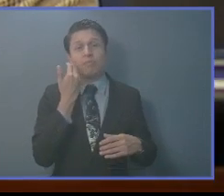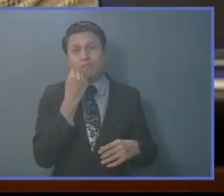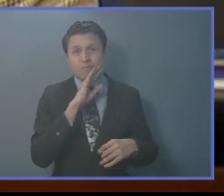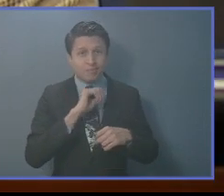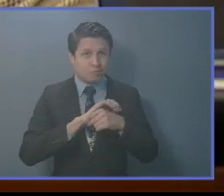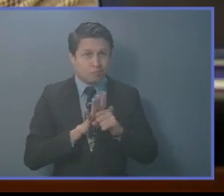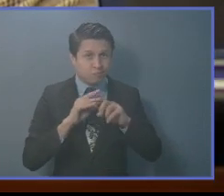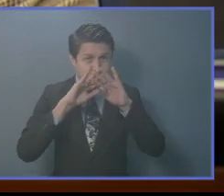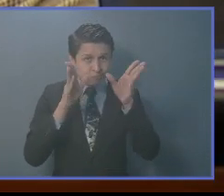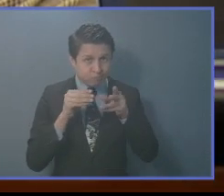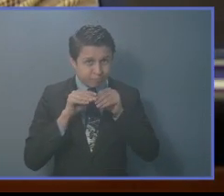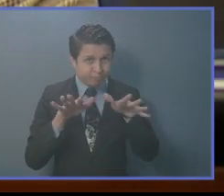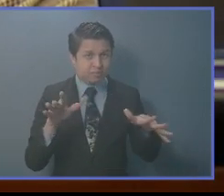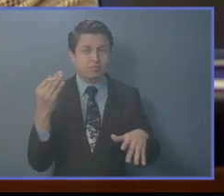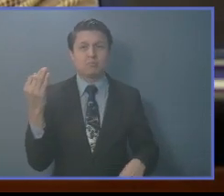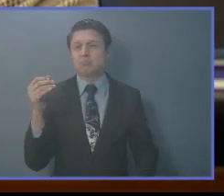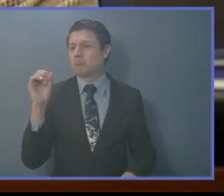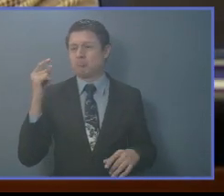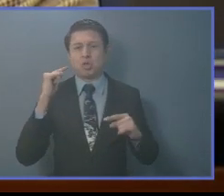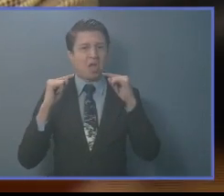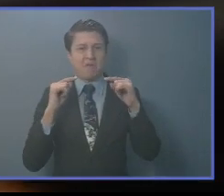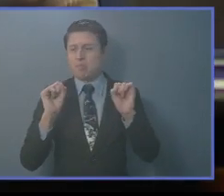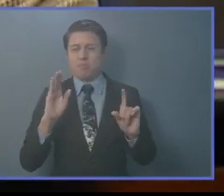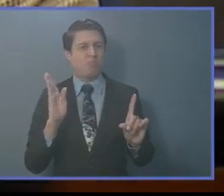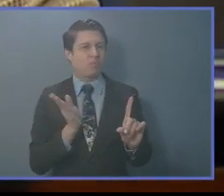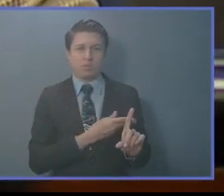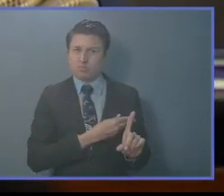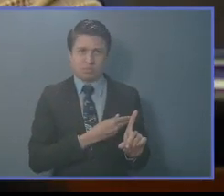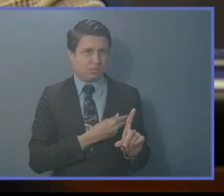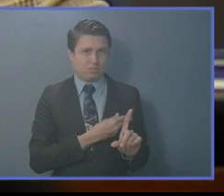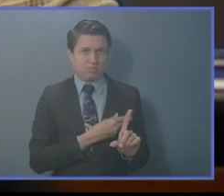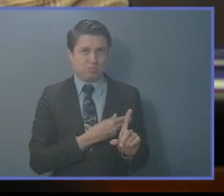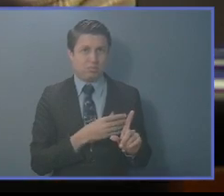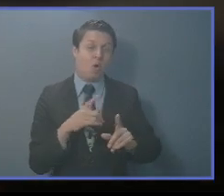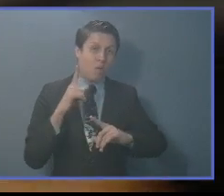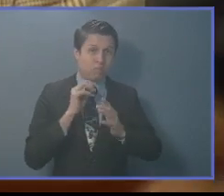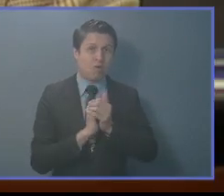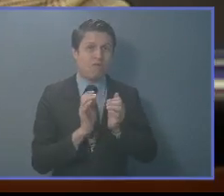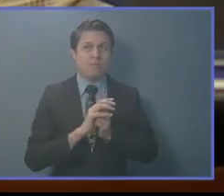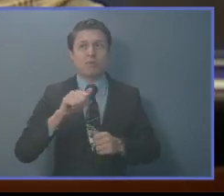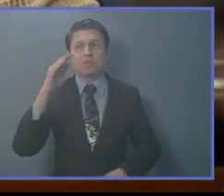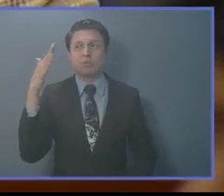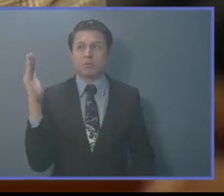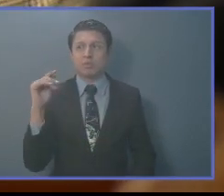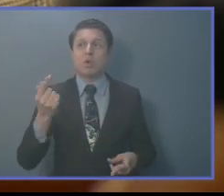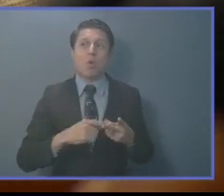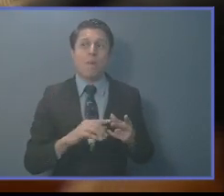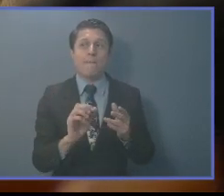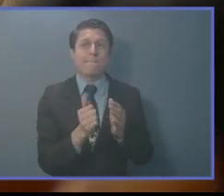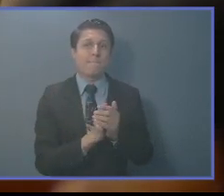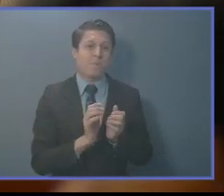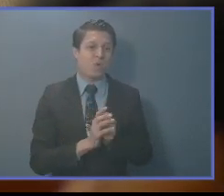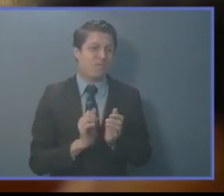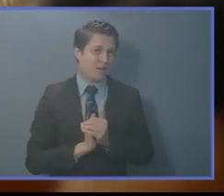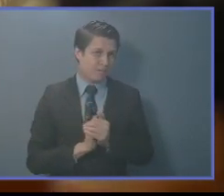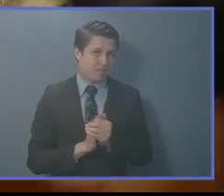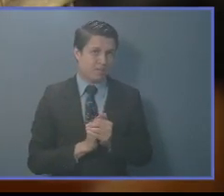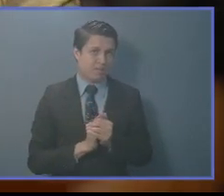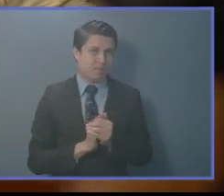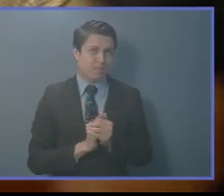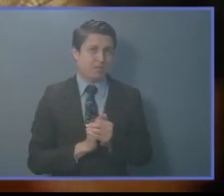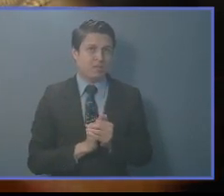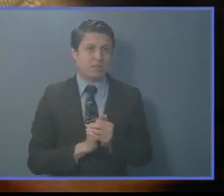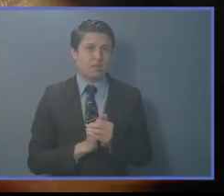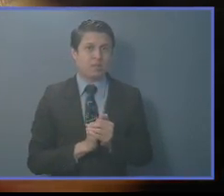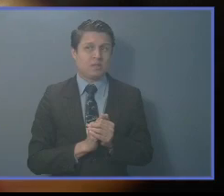aquellas personas imposibilitadas de regresar al lugar de trabajo por restricciones migratorias o sanitarias decretadas en el país o en el extranjero,